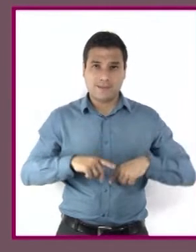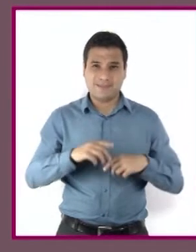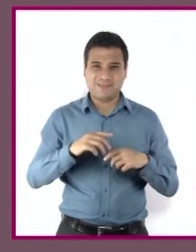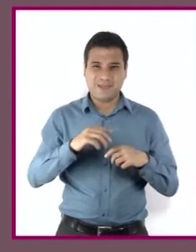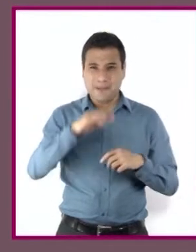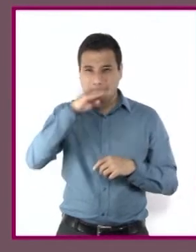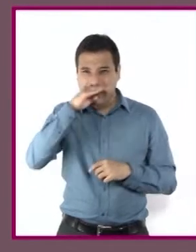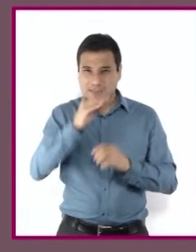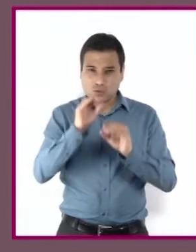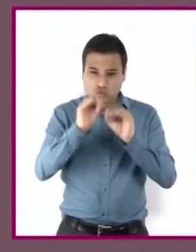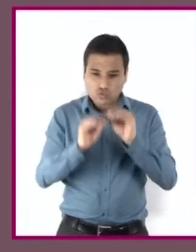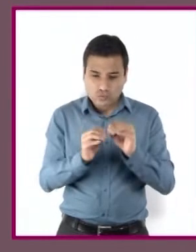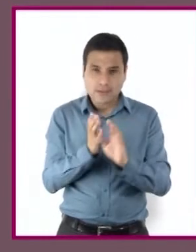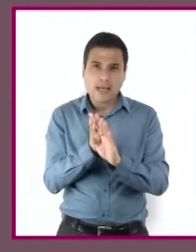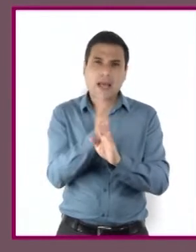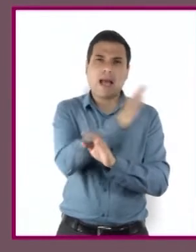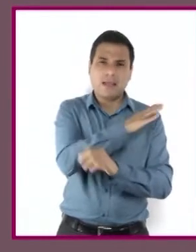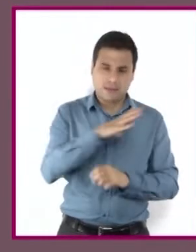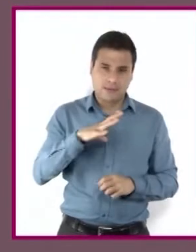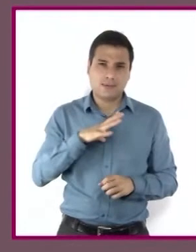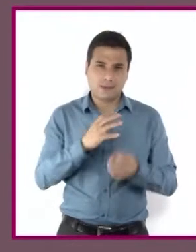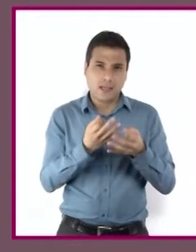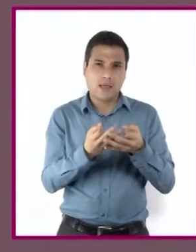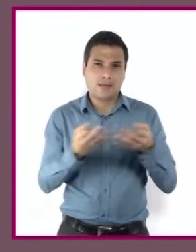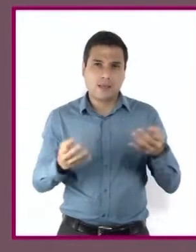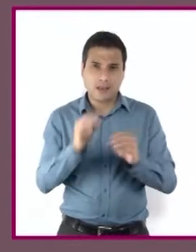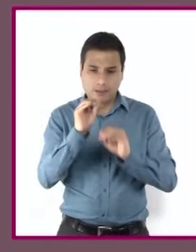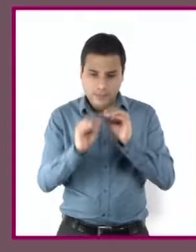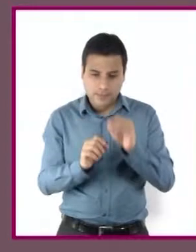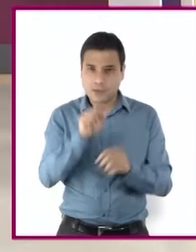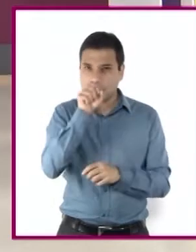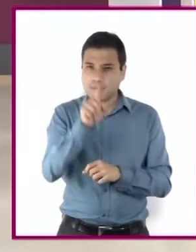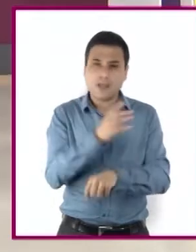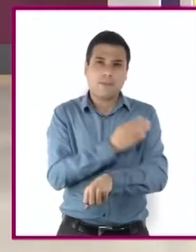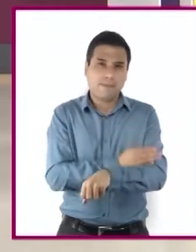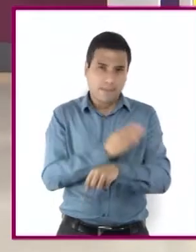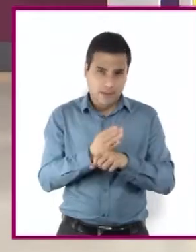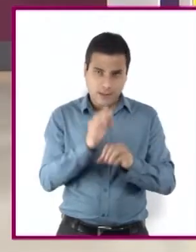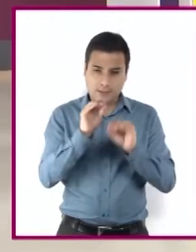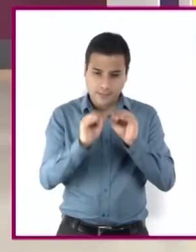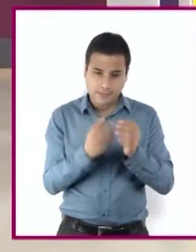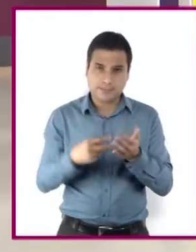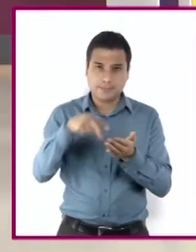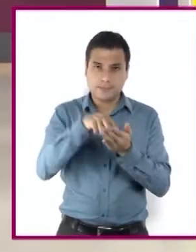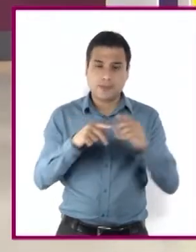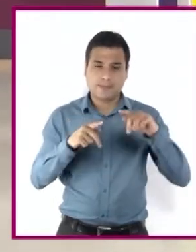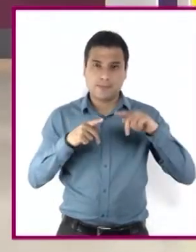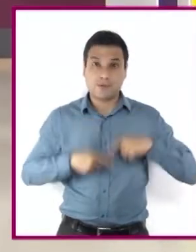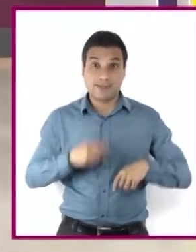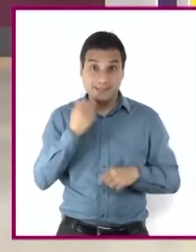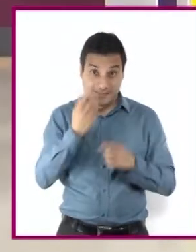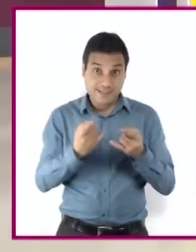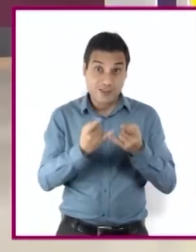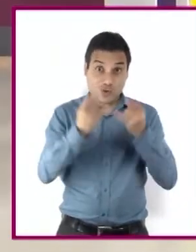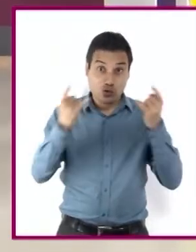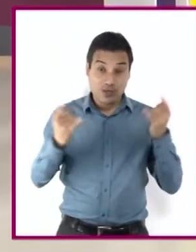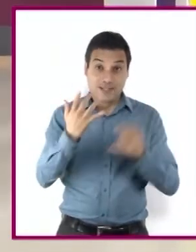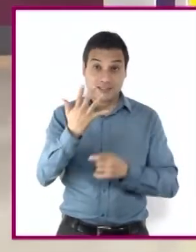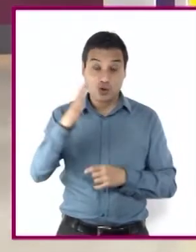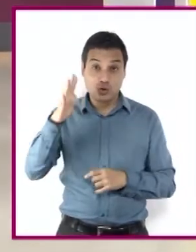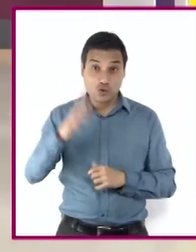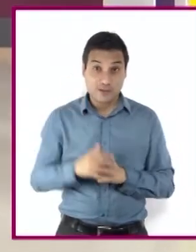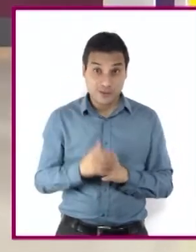humanidades hechas de barro y después de madera. Para conocer la leyenda de los 5 soles,